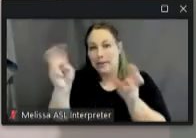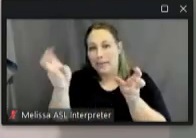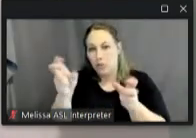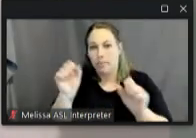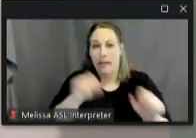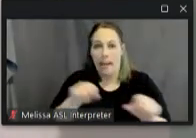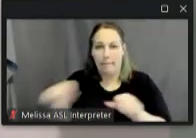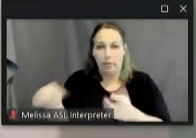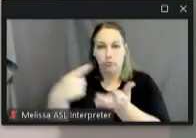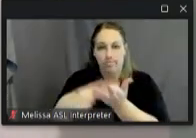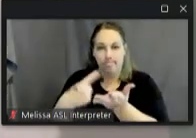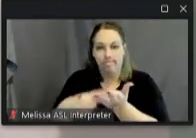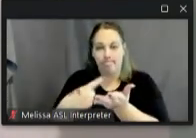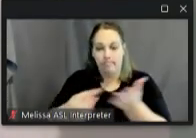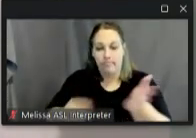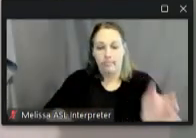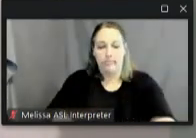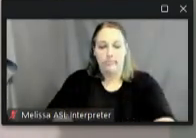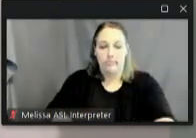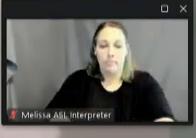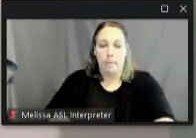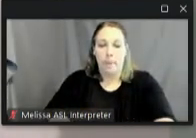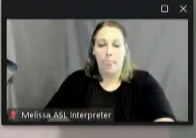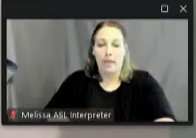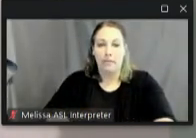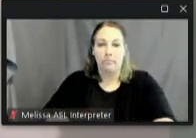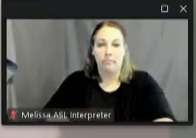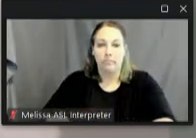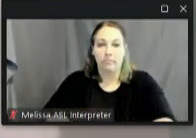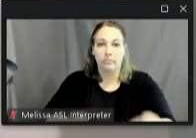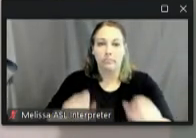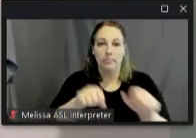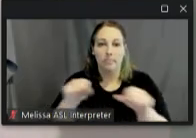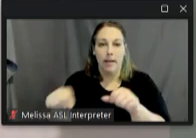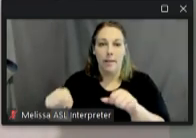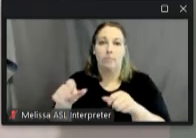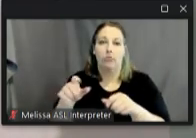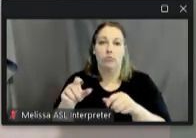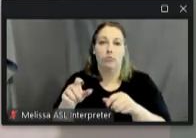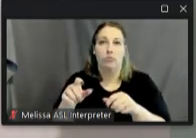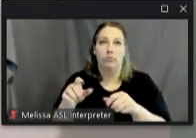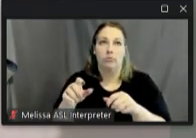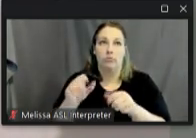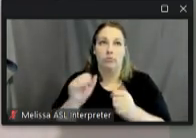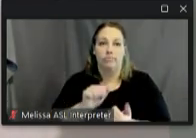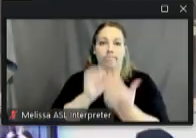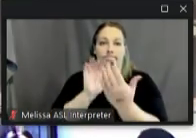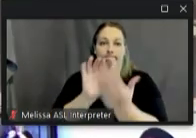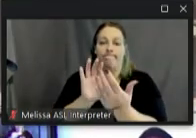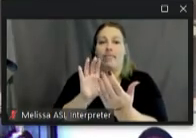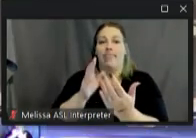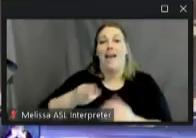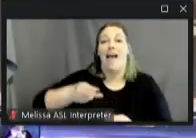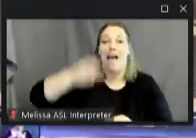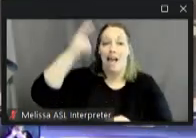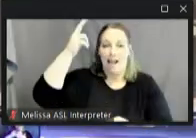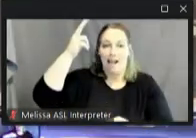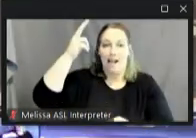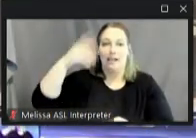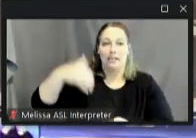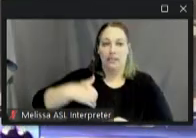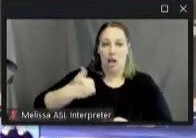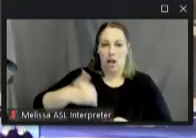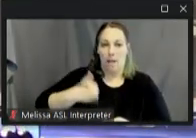país actualmente, como ya lo mencionaba los comisionados. Muchas gracias,